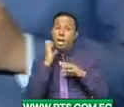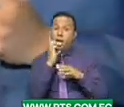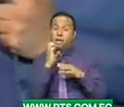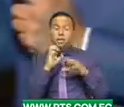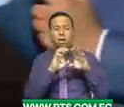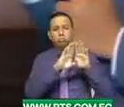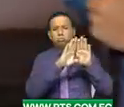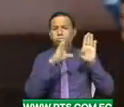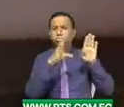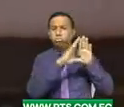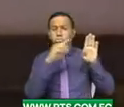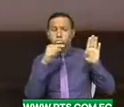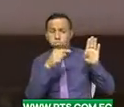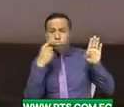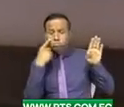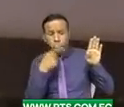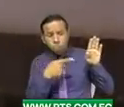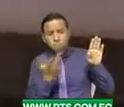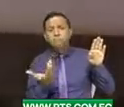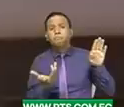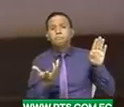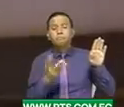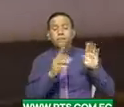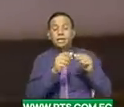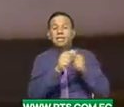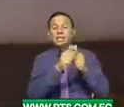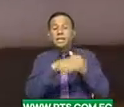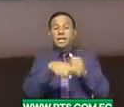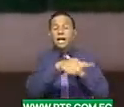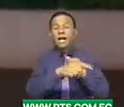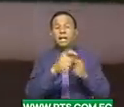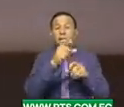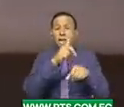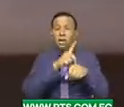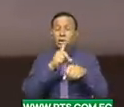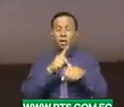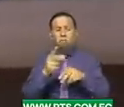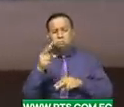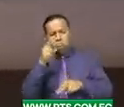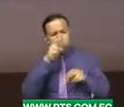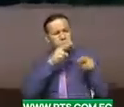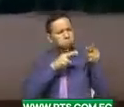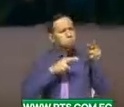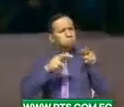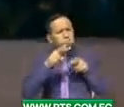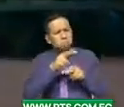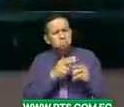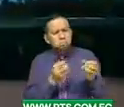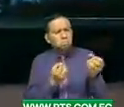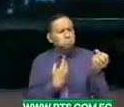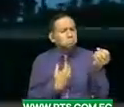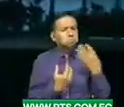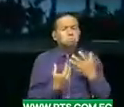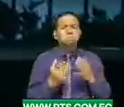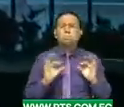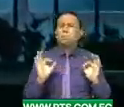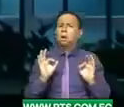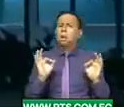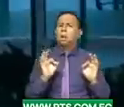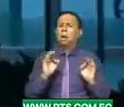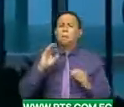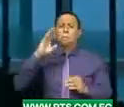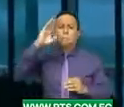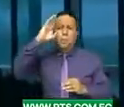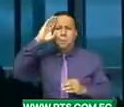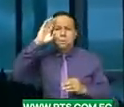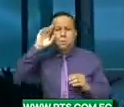una de las puertas principales del lado de consulta externa y no hay mayor novedad no existe movimiento policial